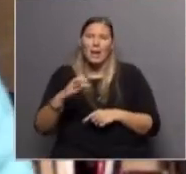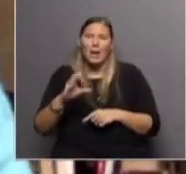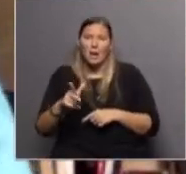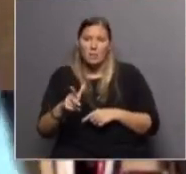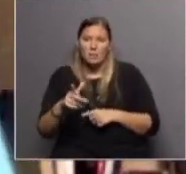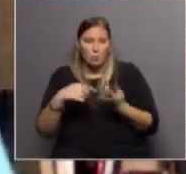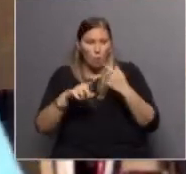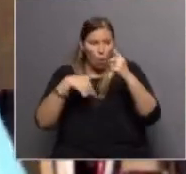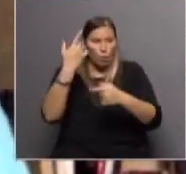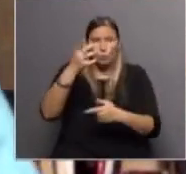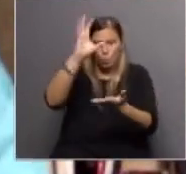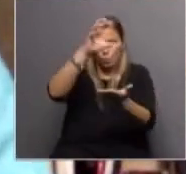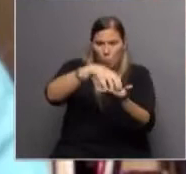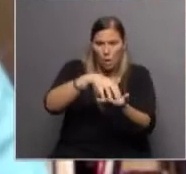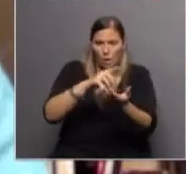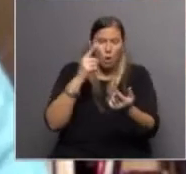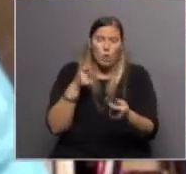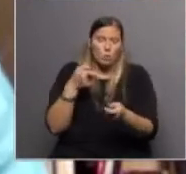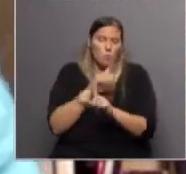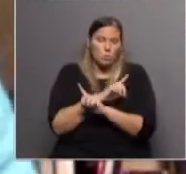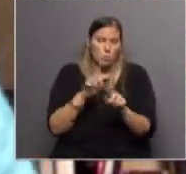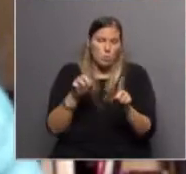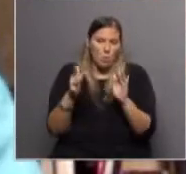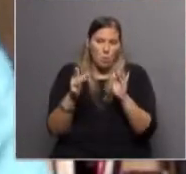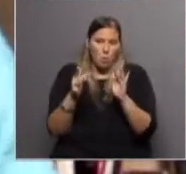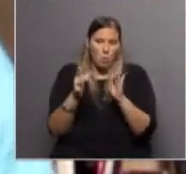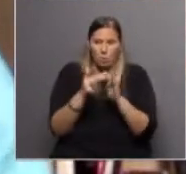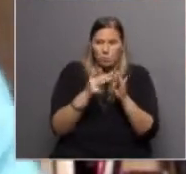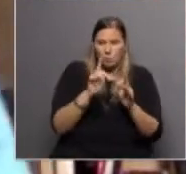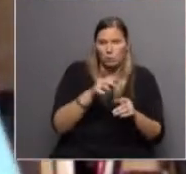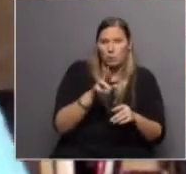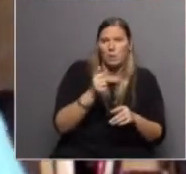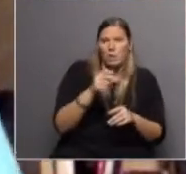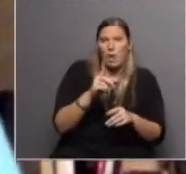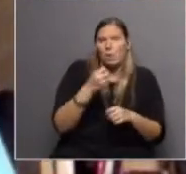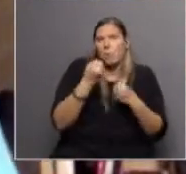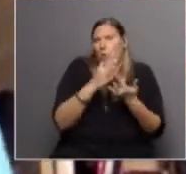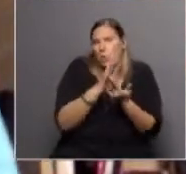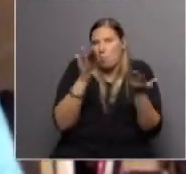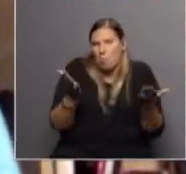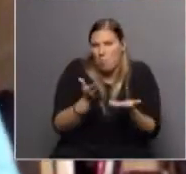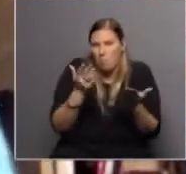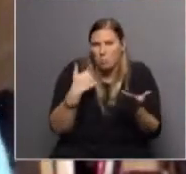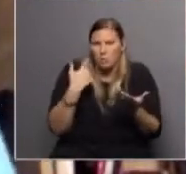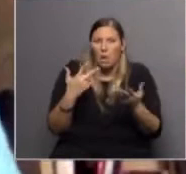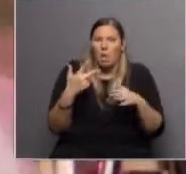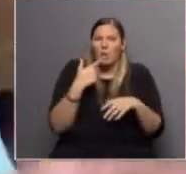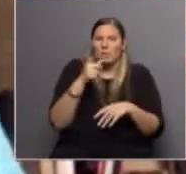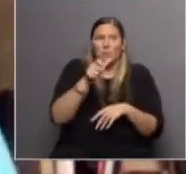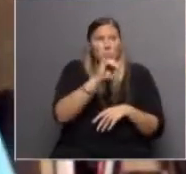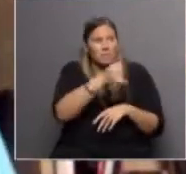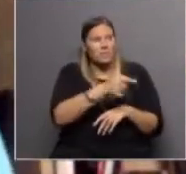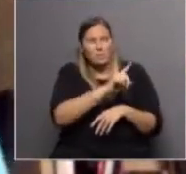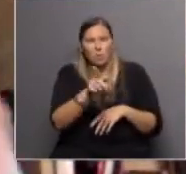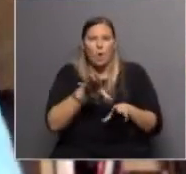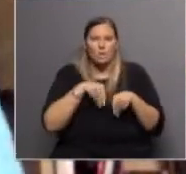viene de otros lugares que de repente no está colaborando en el GIAD porque no se dio, porque tampoco es que haya mucha restricción para decir, bueno, vos sí, vos